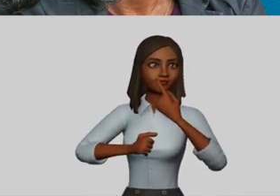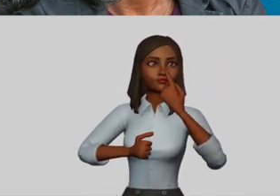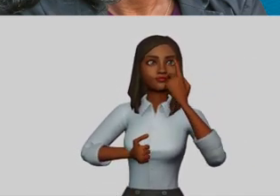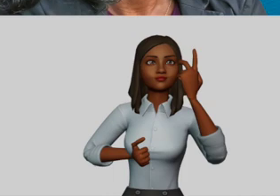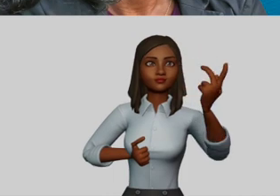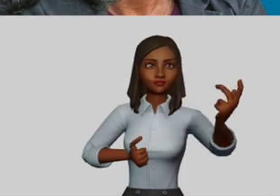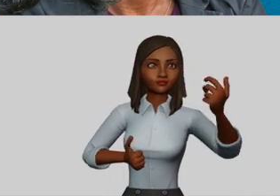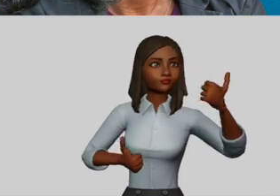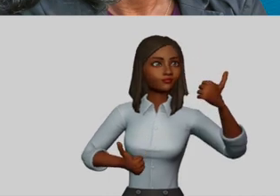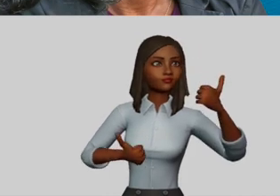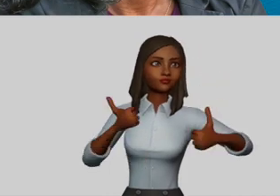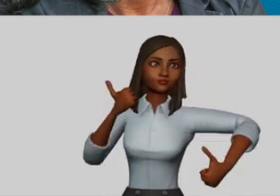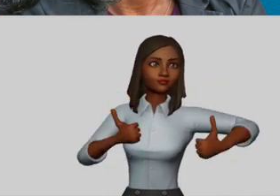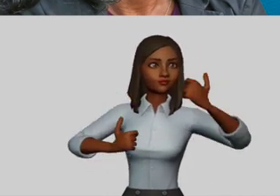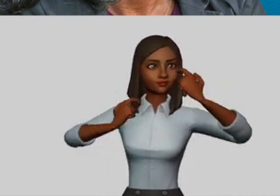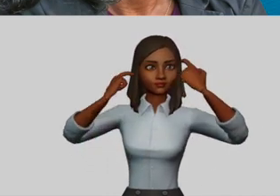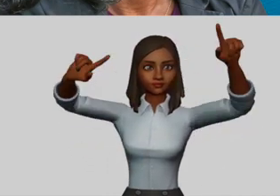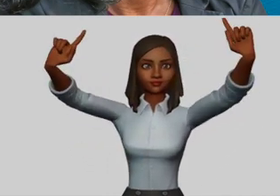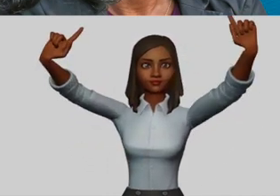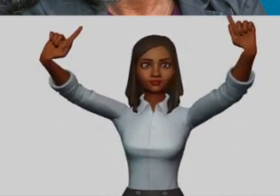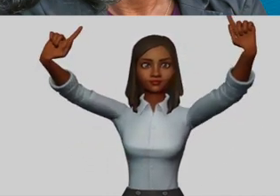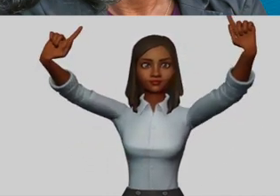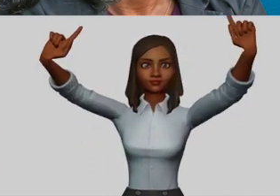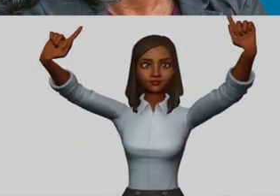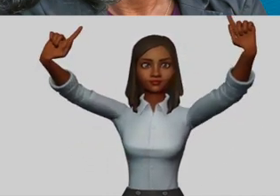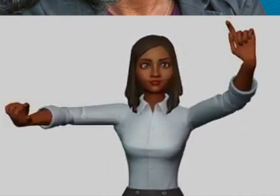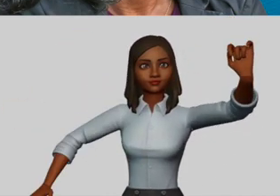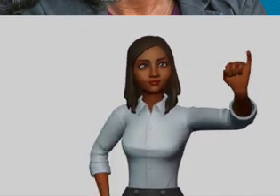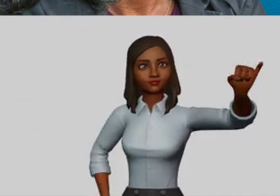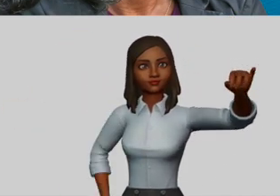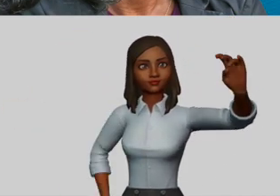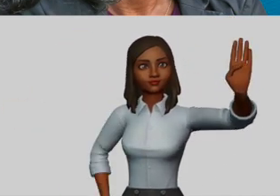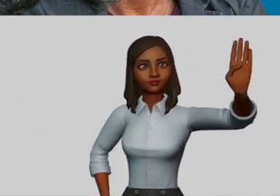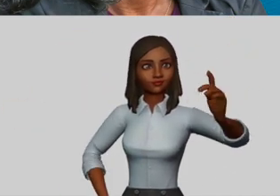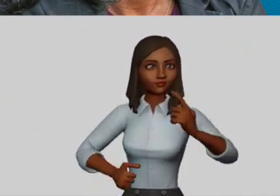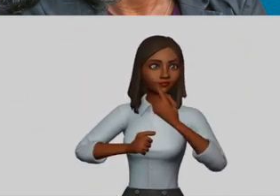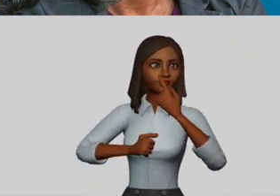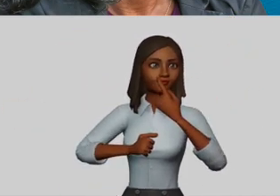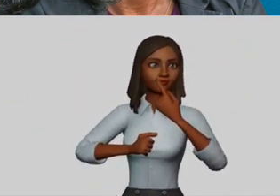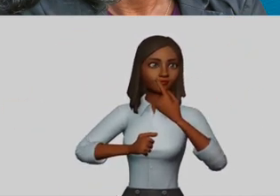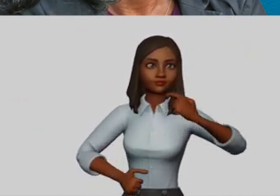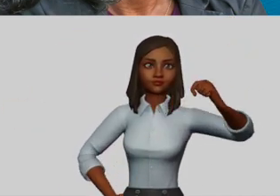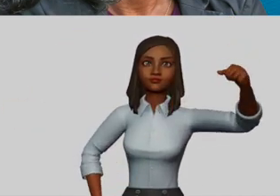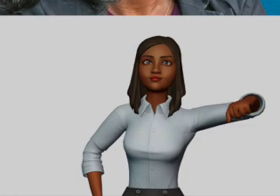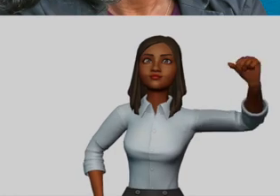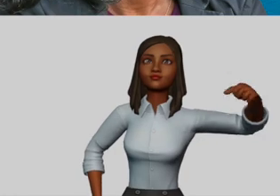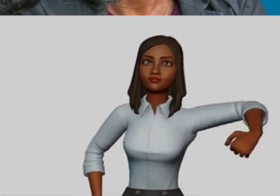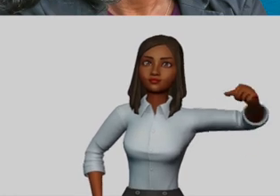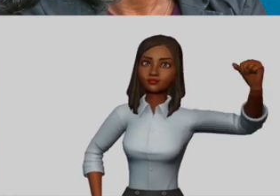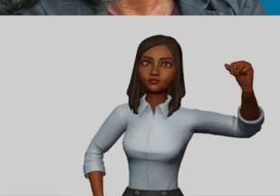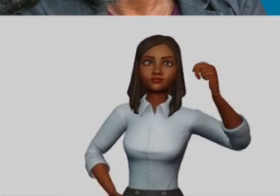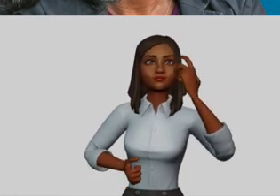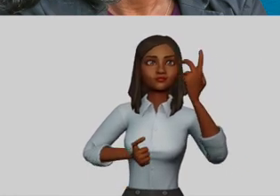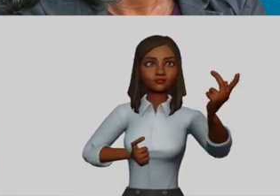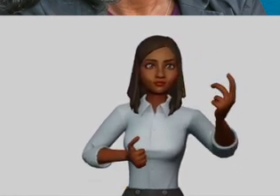lento como dijo. esto es un podcast del ministerio. Nos identificamos.